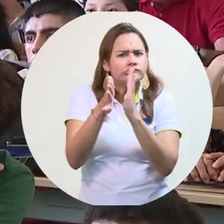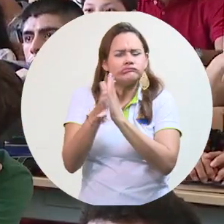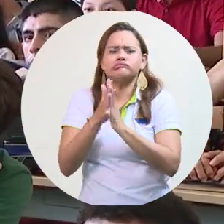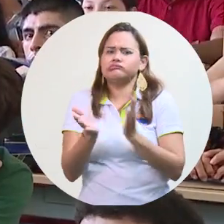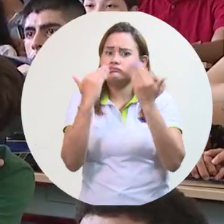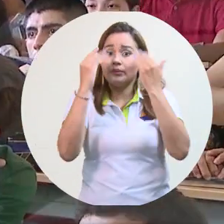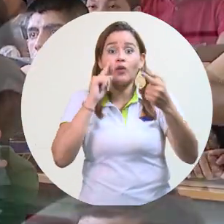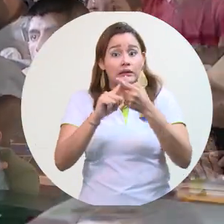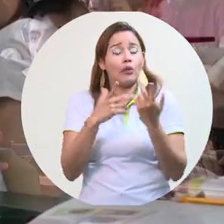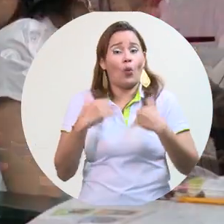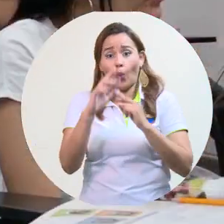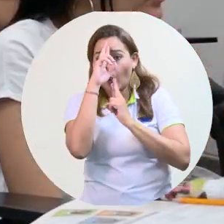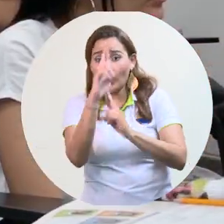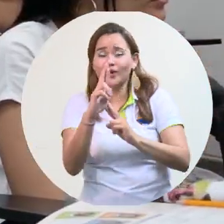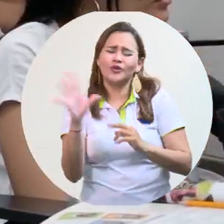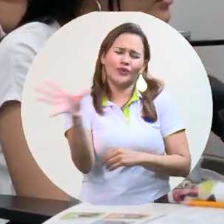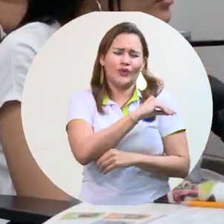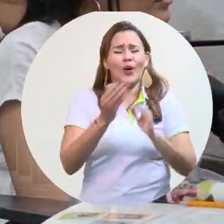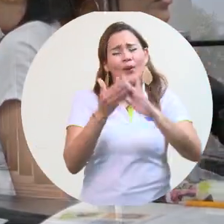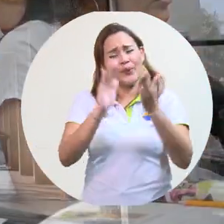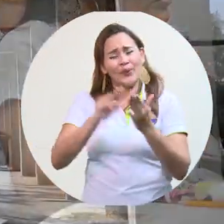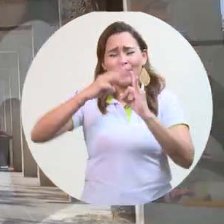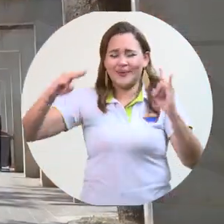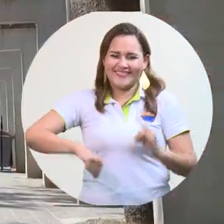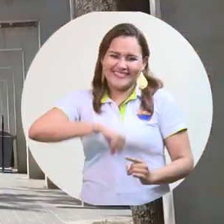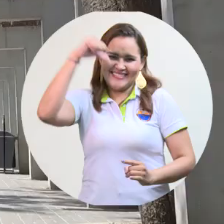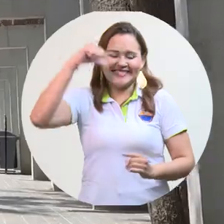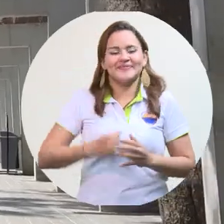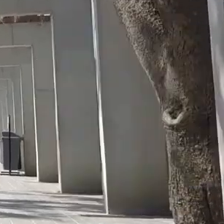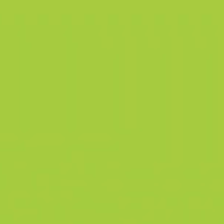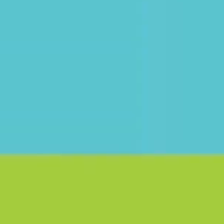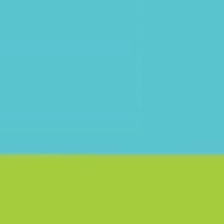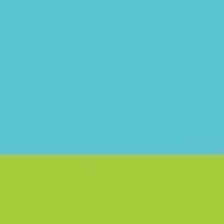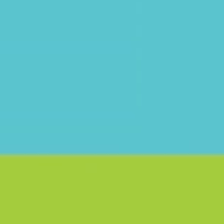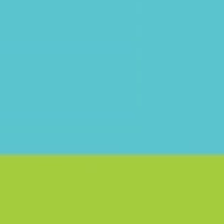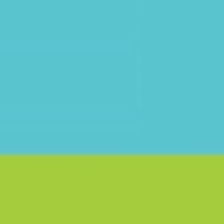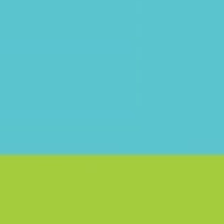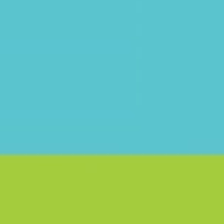suficientes para recibir este reconocimiento, hecho que llena de orgullo a toda la comunidad Unimagdalena.